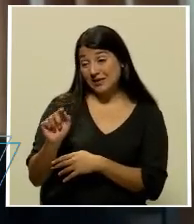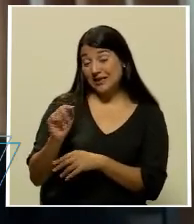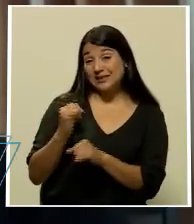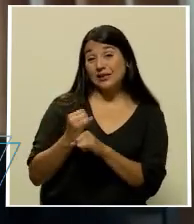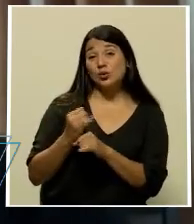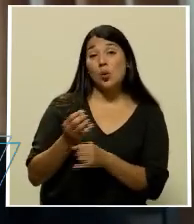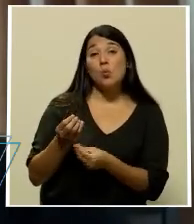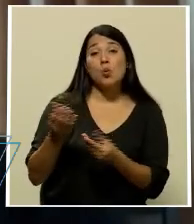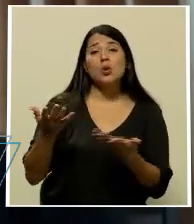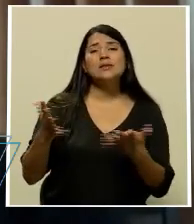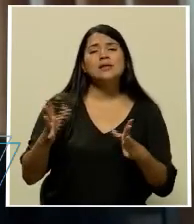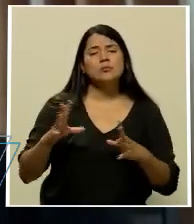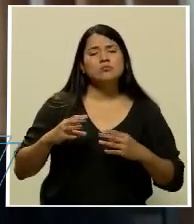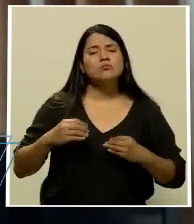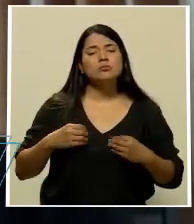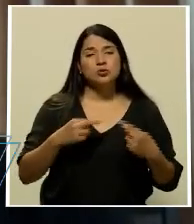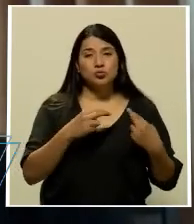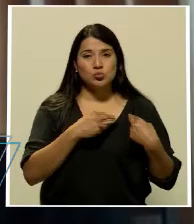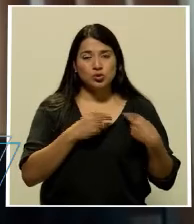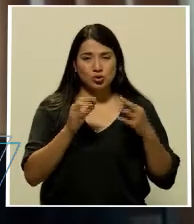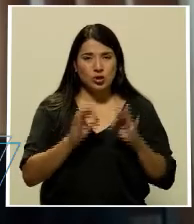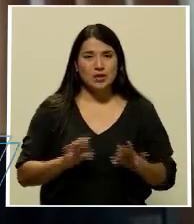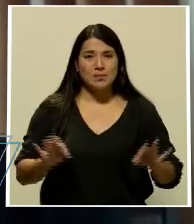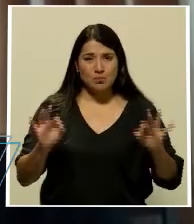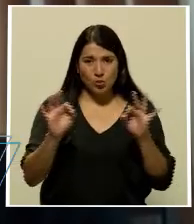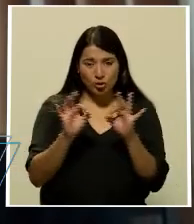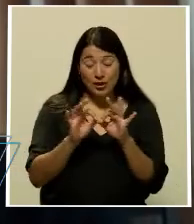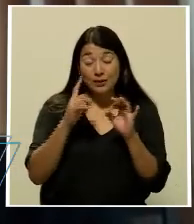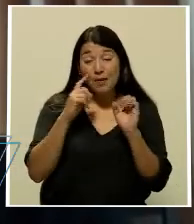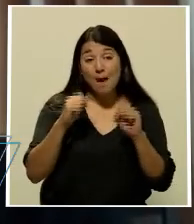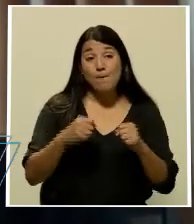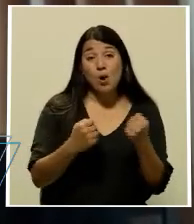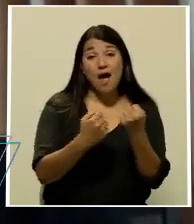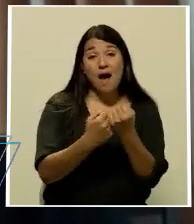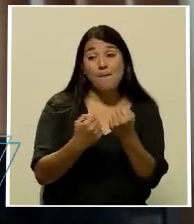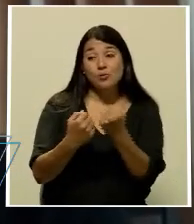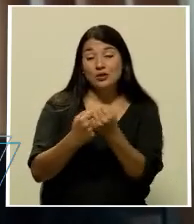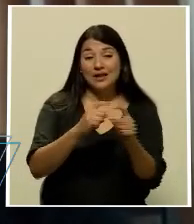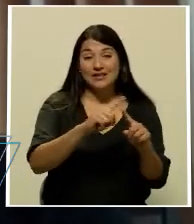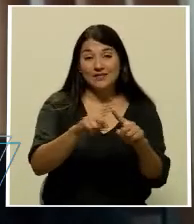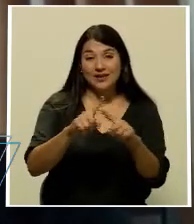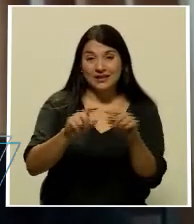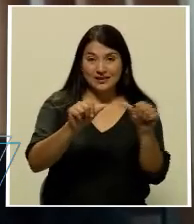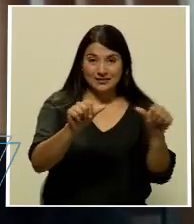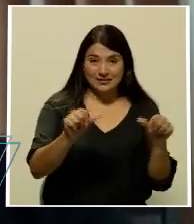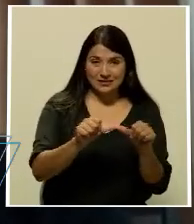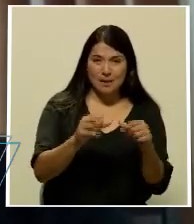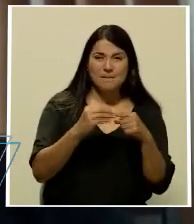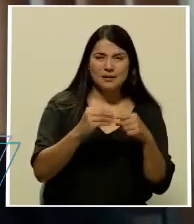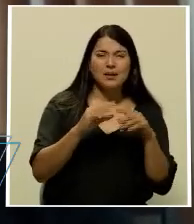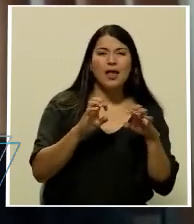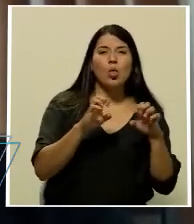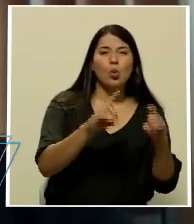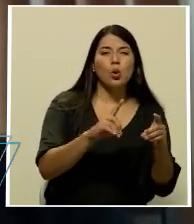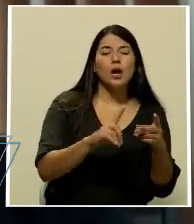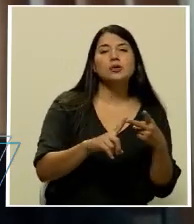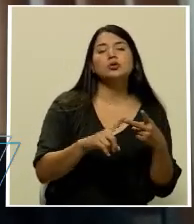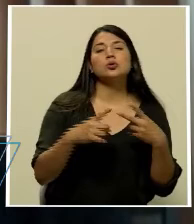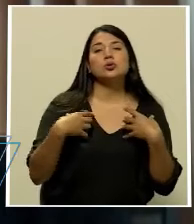papel preponderante de apoyo a los diversos sectores, sobre todo en el sector educación, en el sector salud.